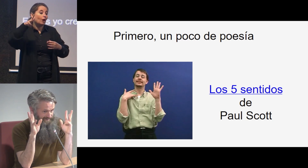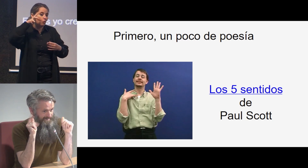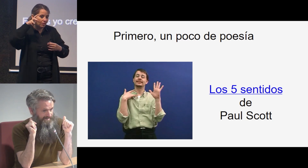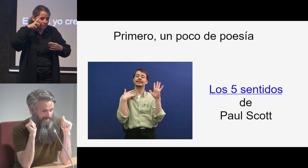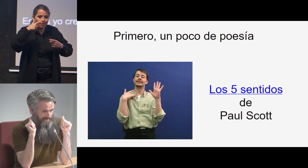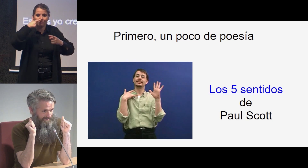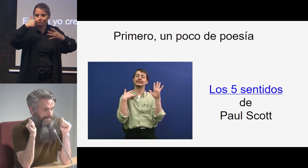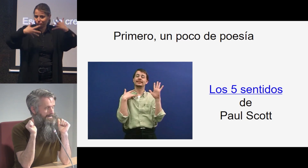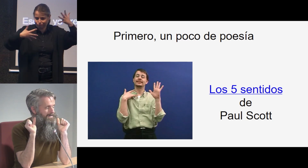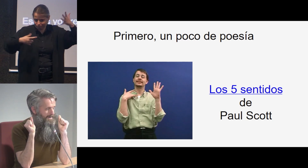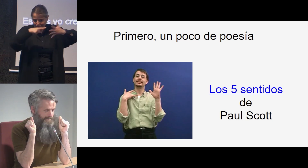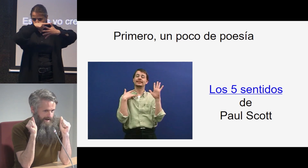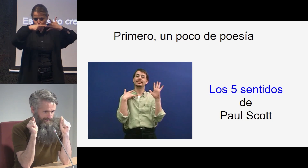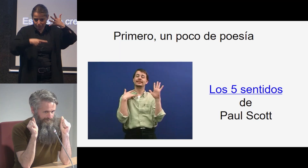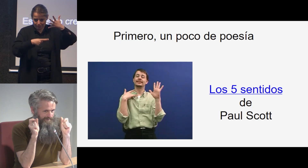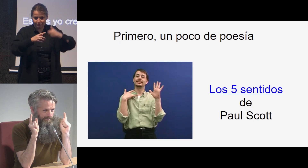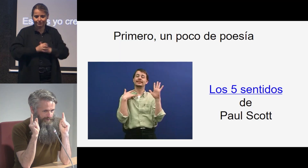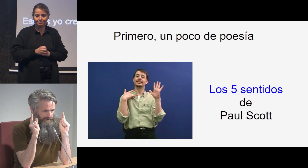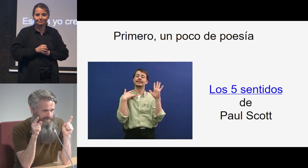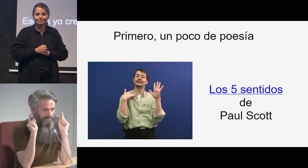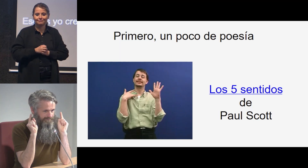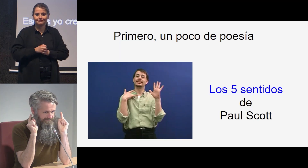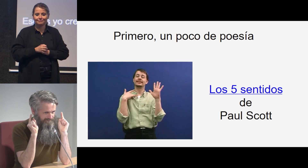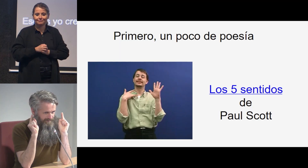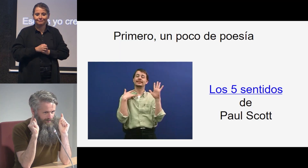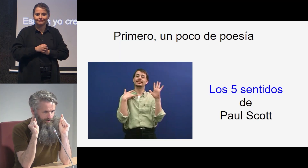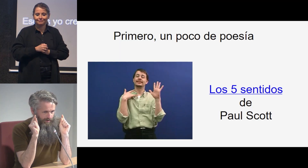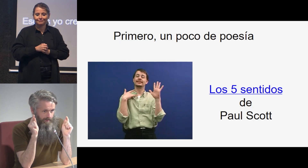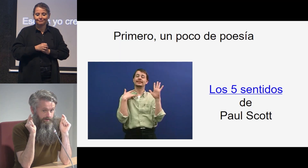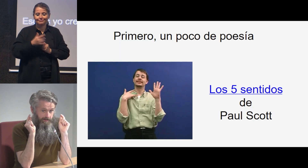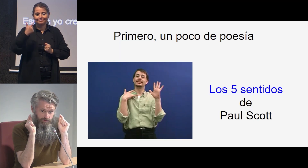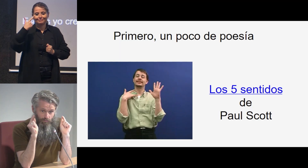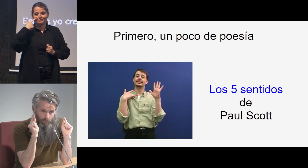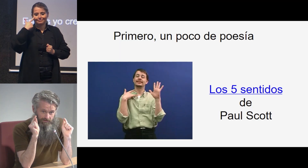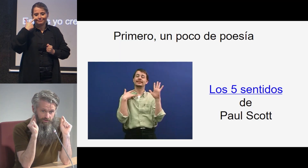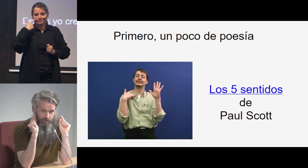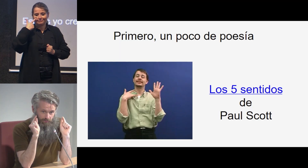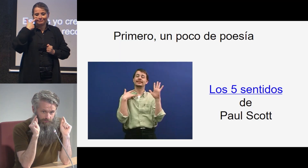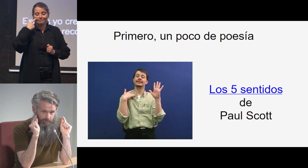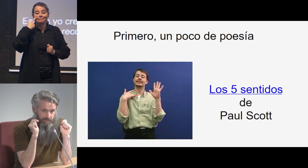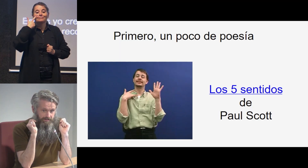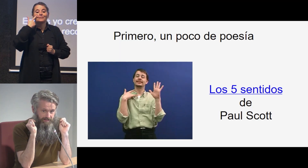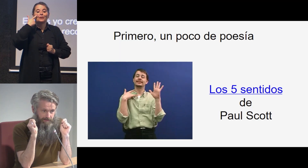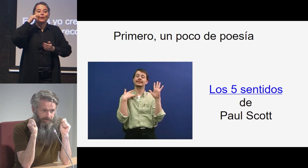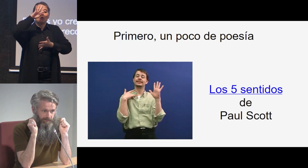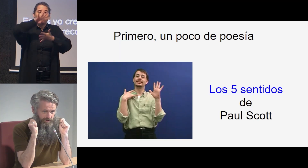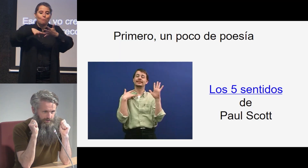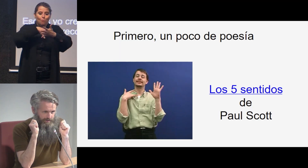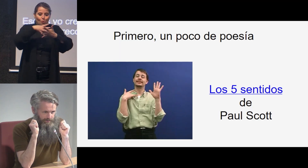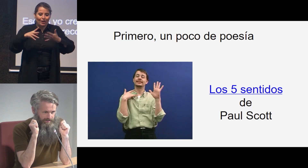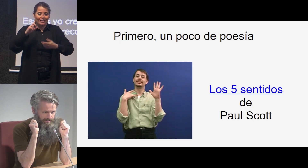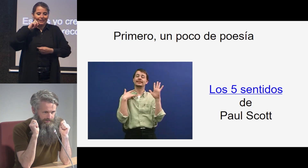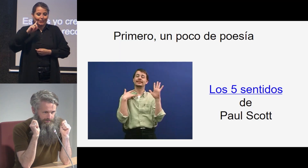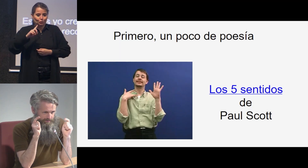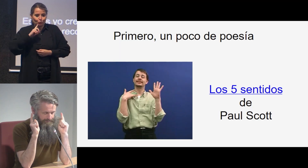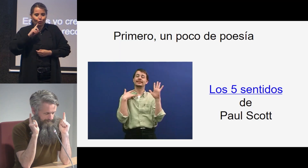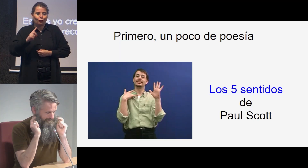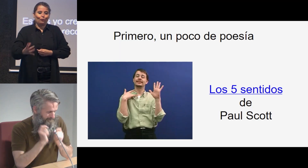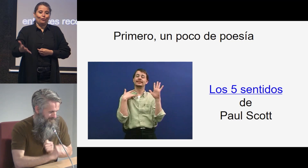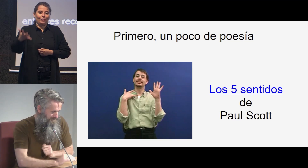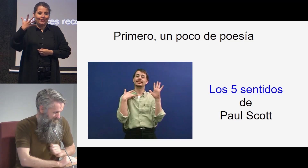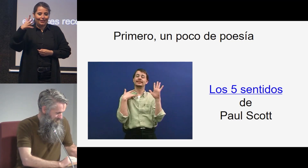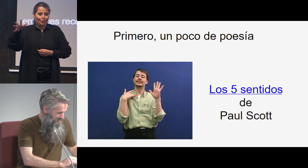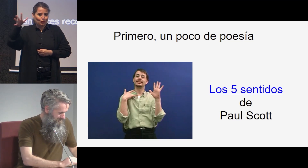audición. Sí. Vale. Entonces, recordad, es un poeta sordo y está hablando de los 5